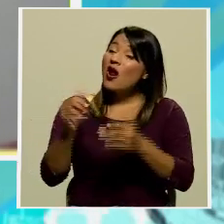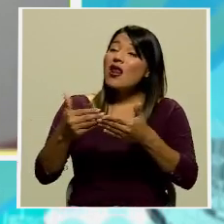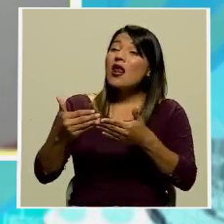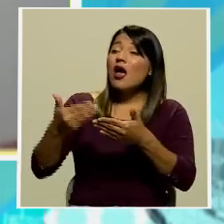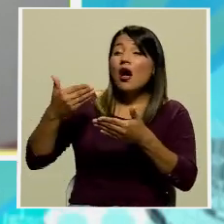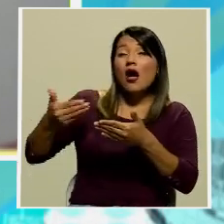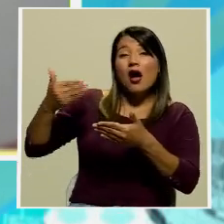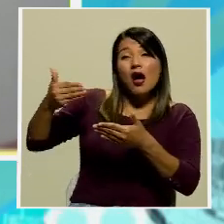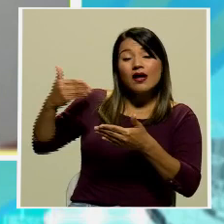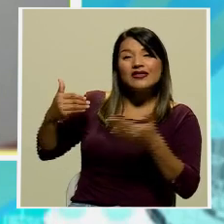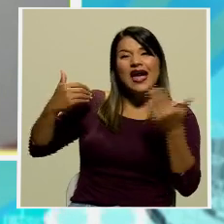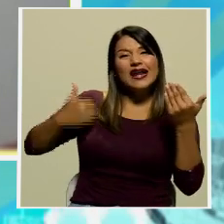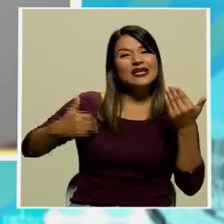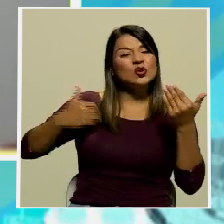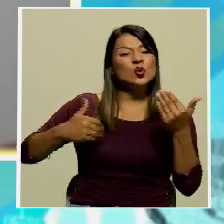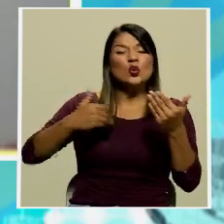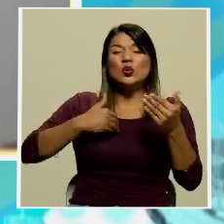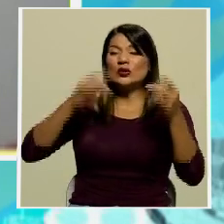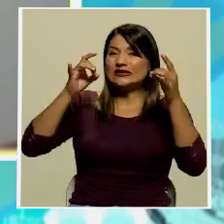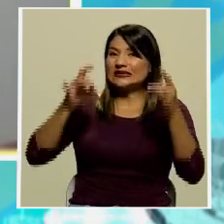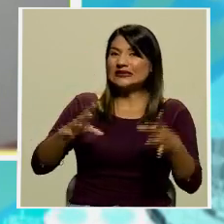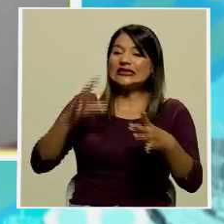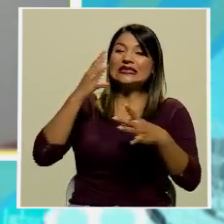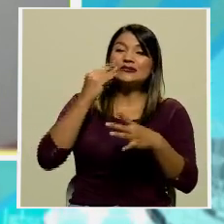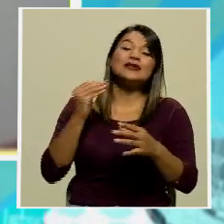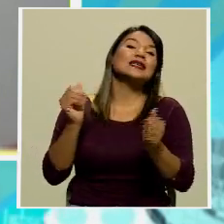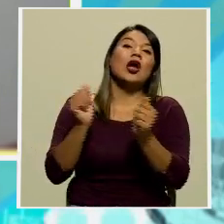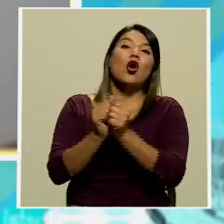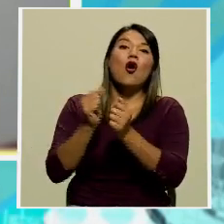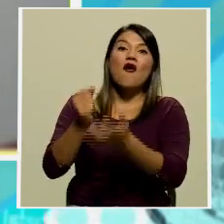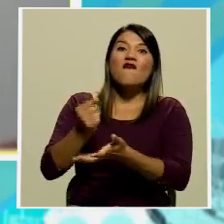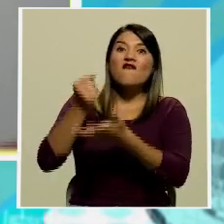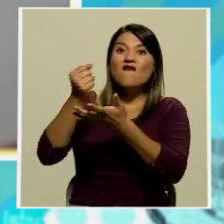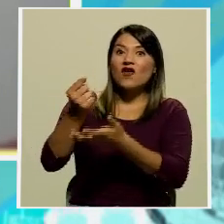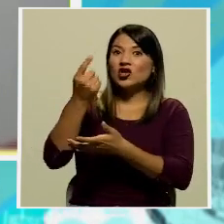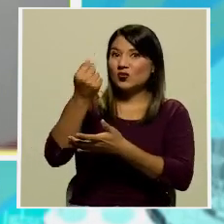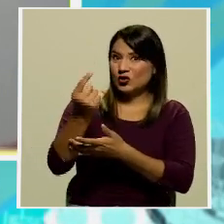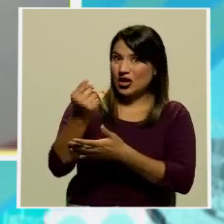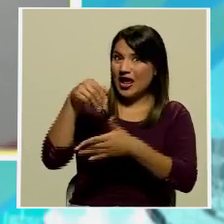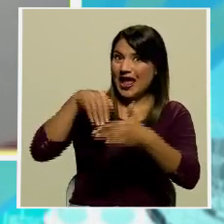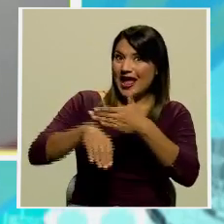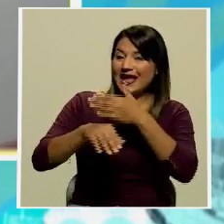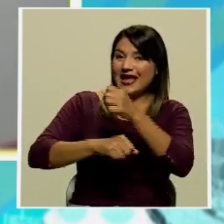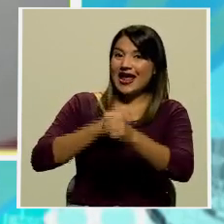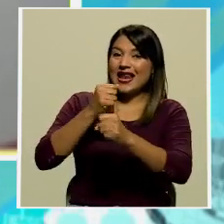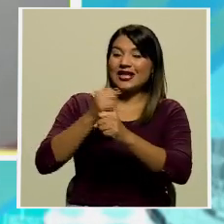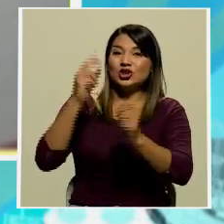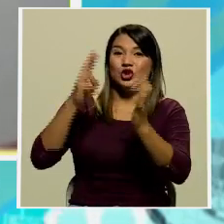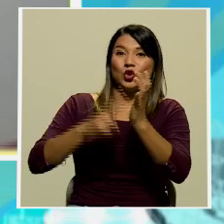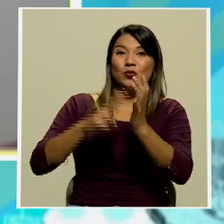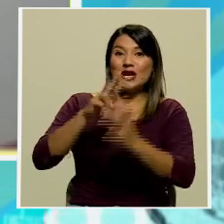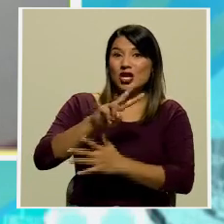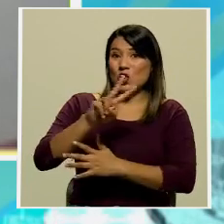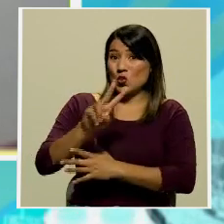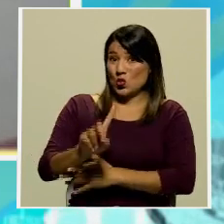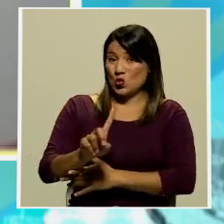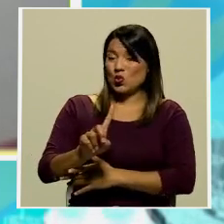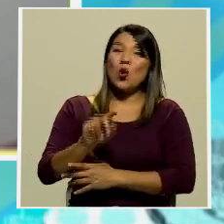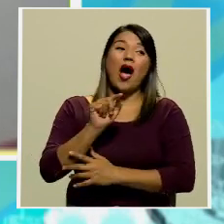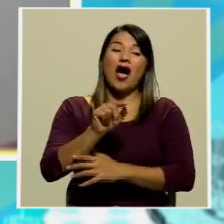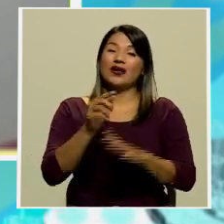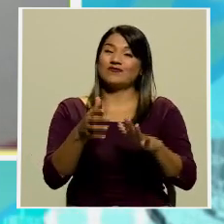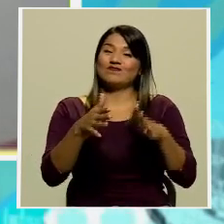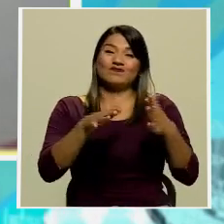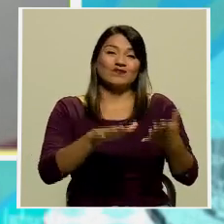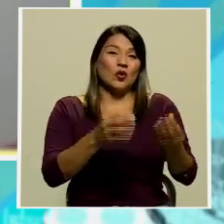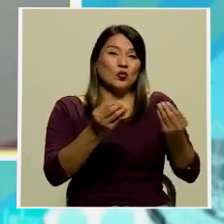en aquella terriblemente recordada crisis del 2001, que terminó con mucha gente muerta,